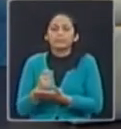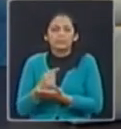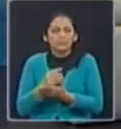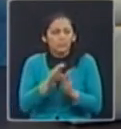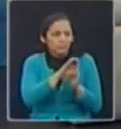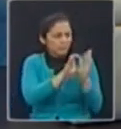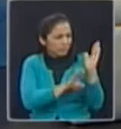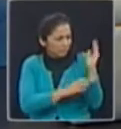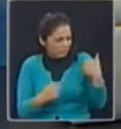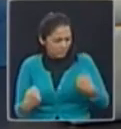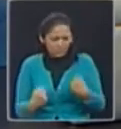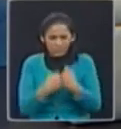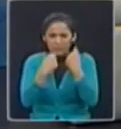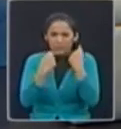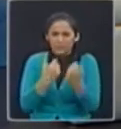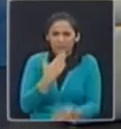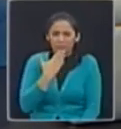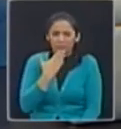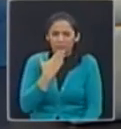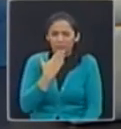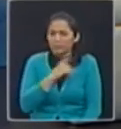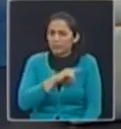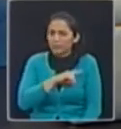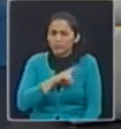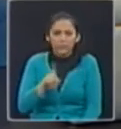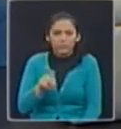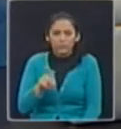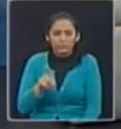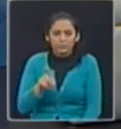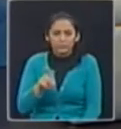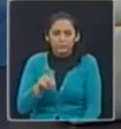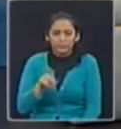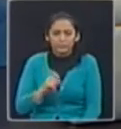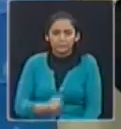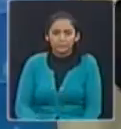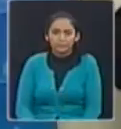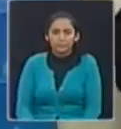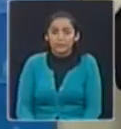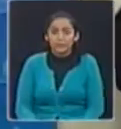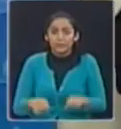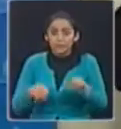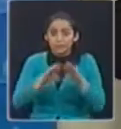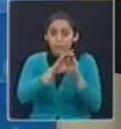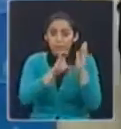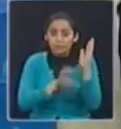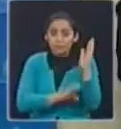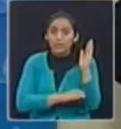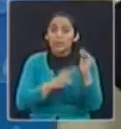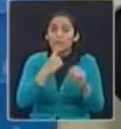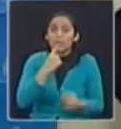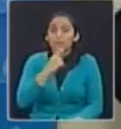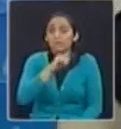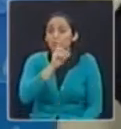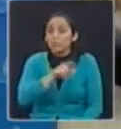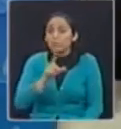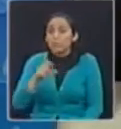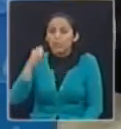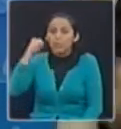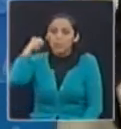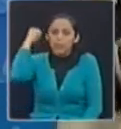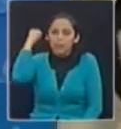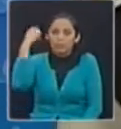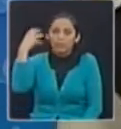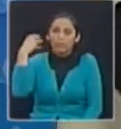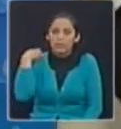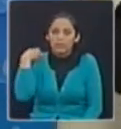un acto ilegal. Porque la Constitución lo que dice es que este es un país que consagra derechos y garantías. Y el